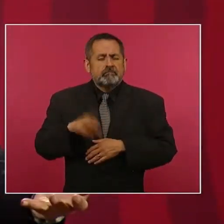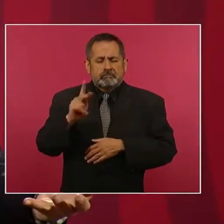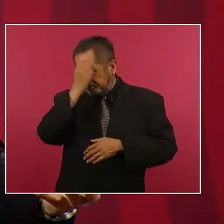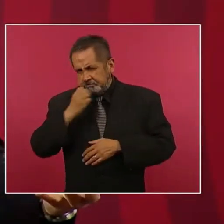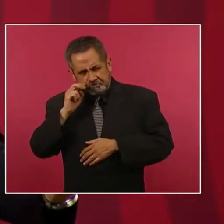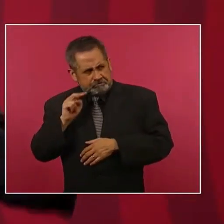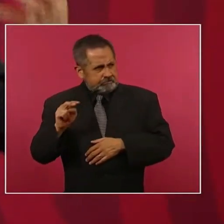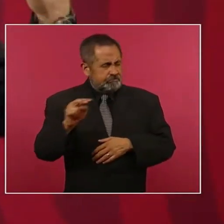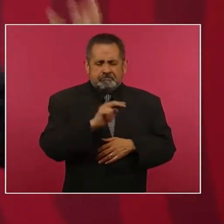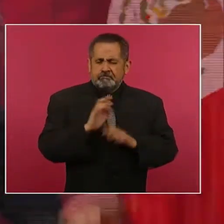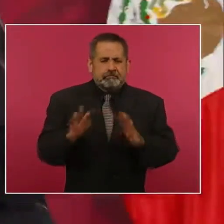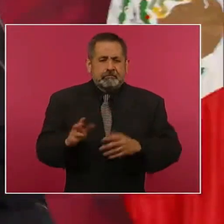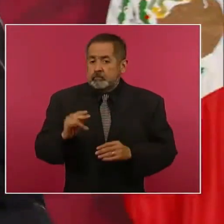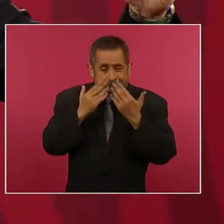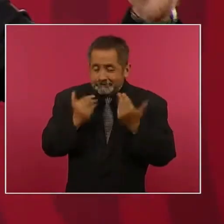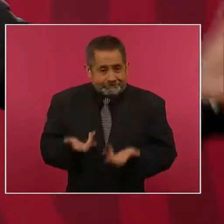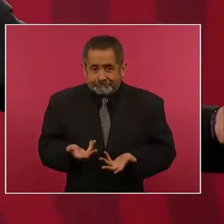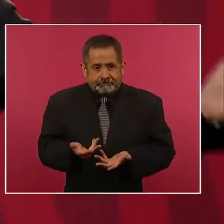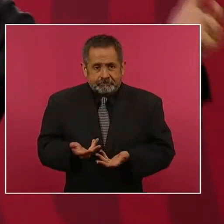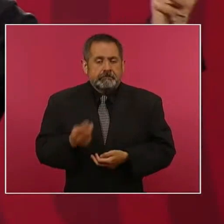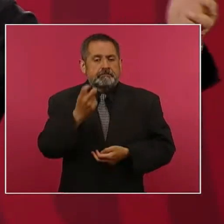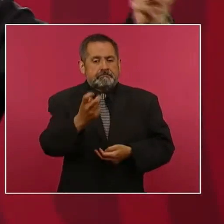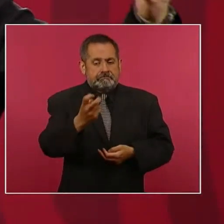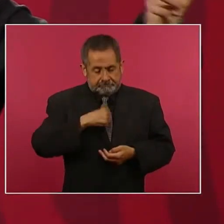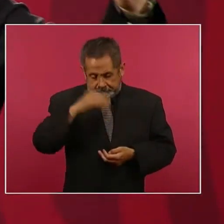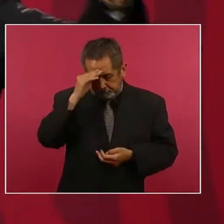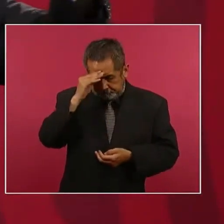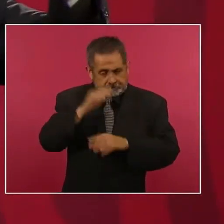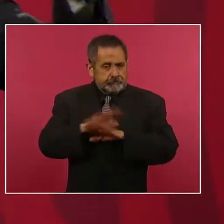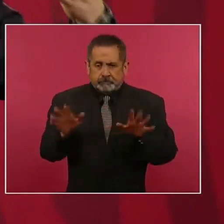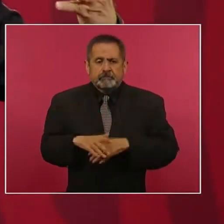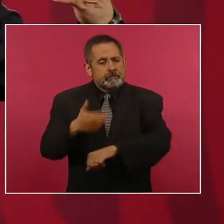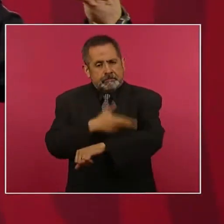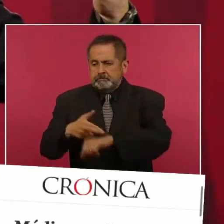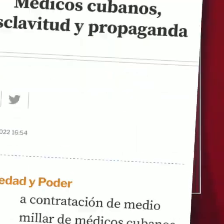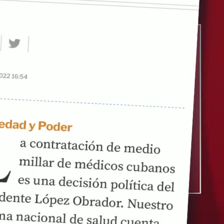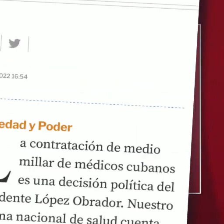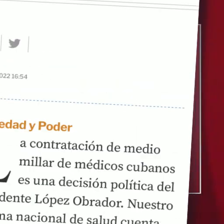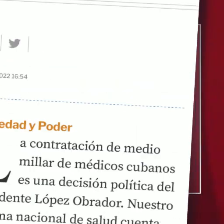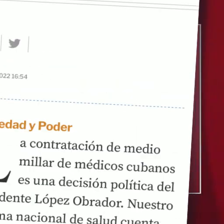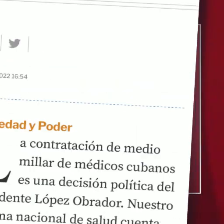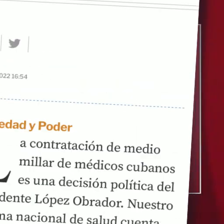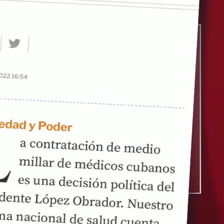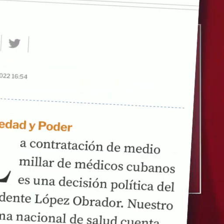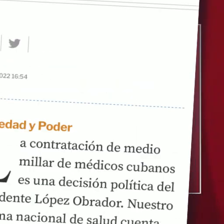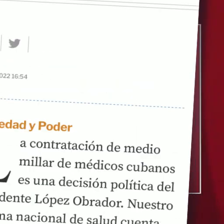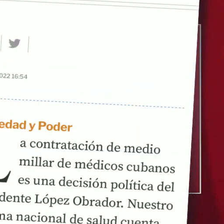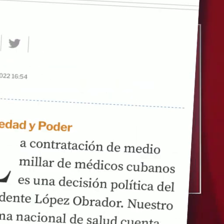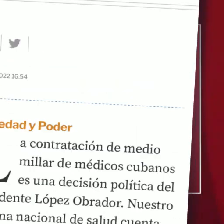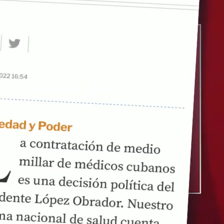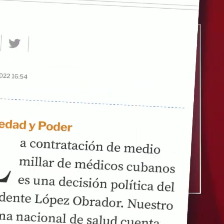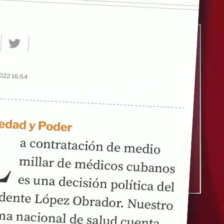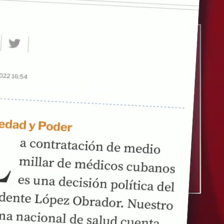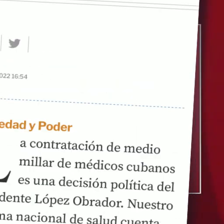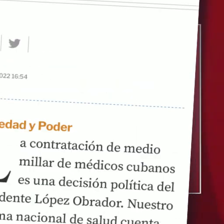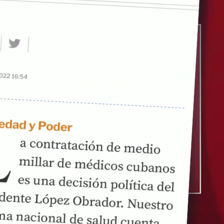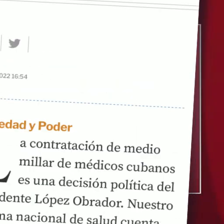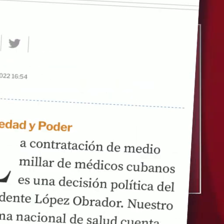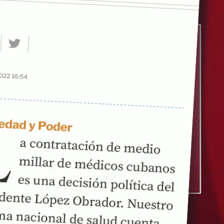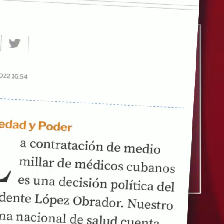analizado y no hay, pues por eso ya estamos haciendo este convenio de traer 500 médicos. Pero